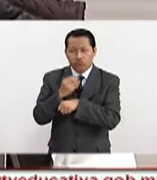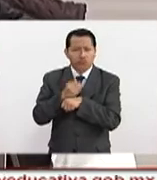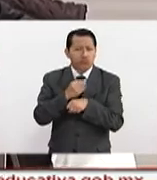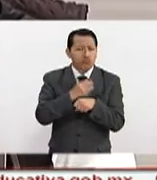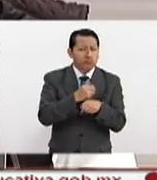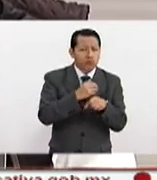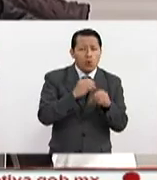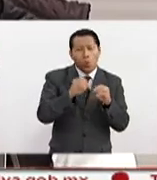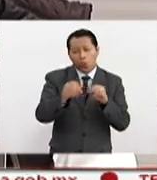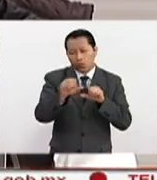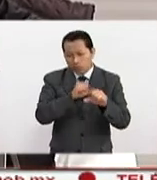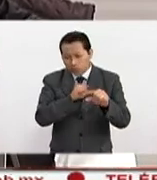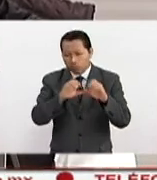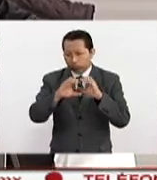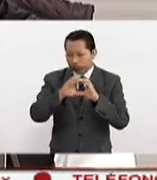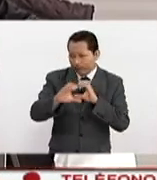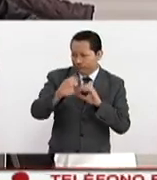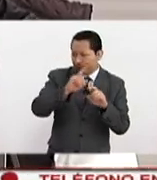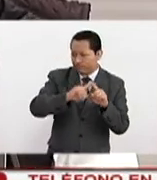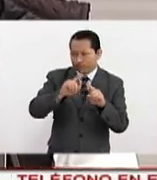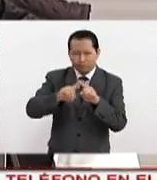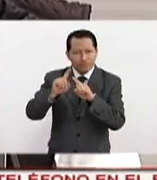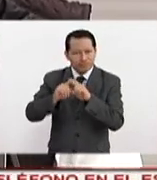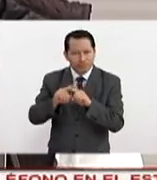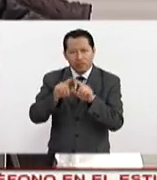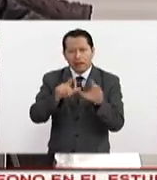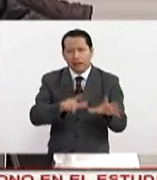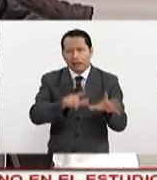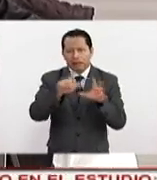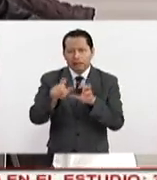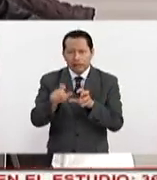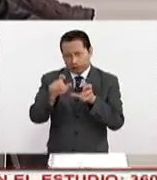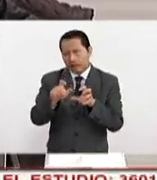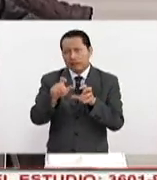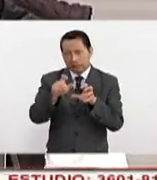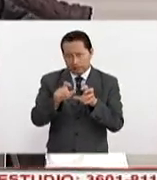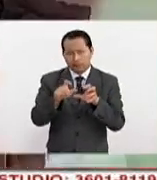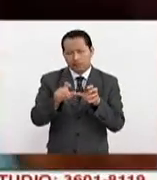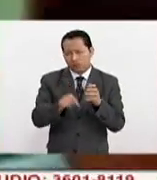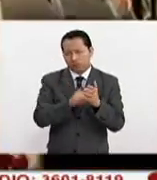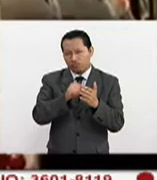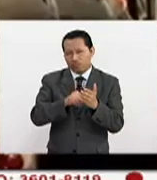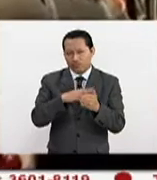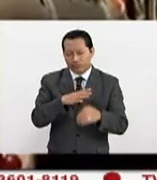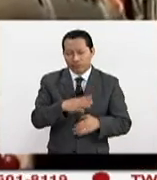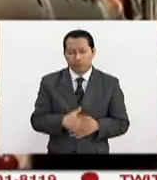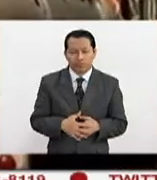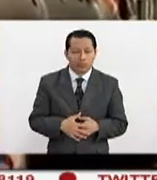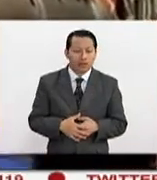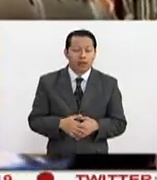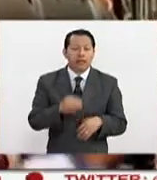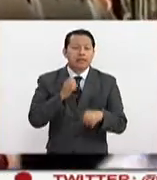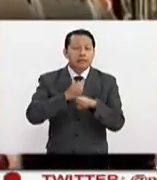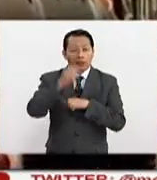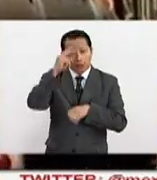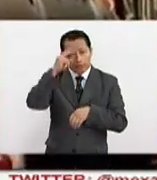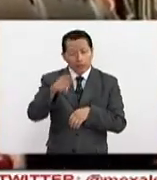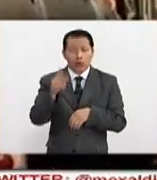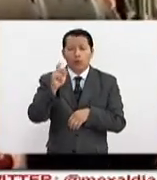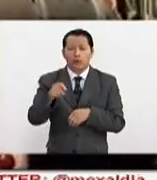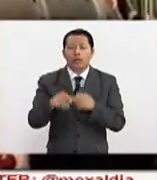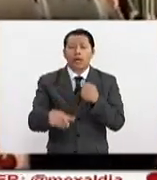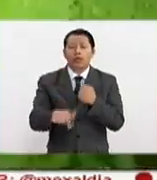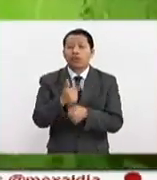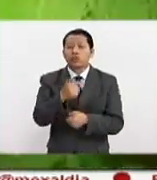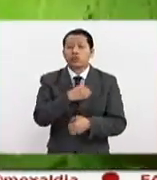y sustituir infraestructura hidráulica de 700 obras dañadas. En el Estado de México fueron 12